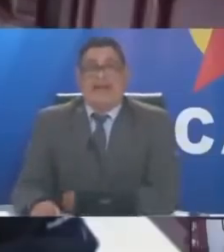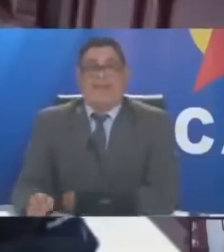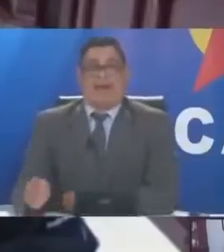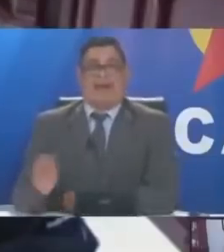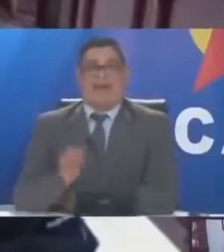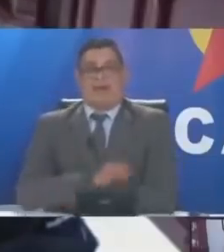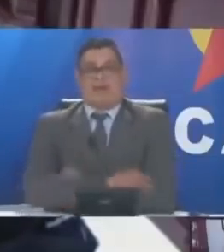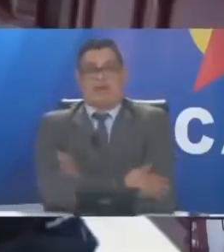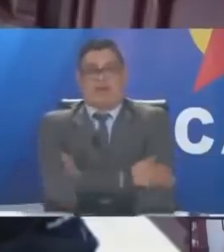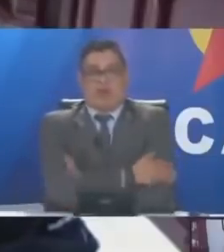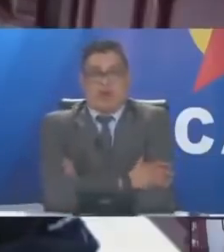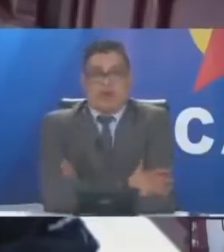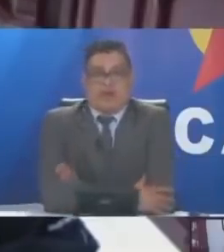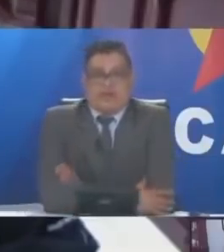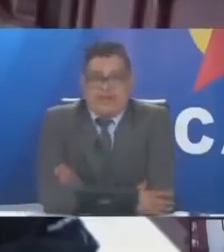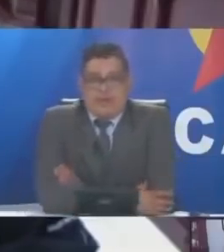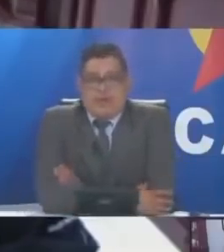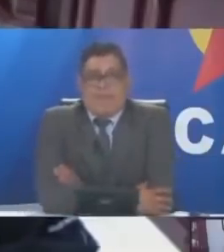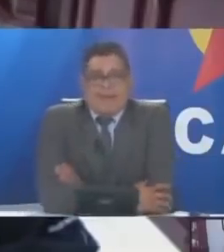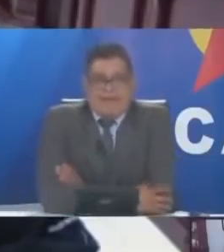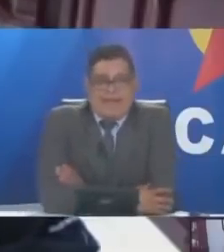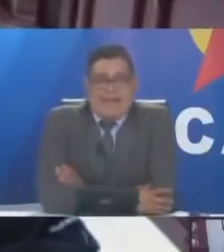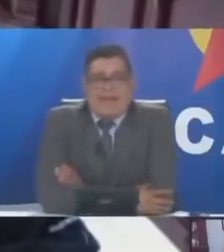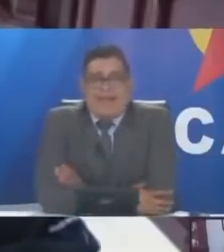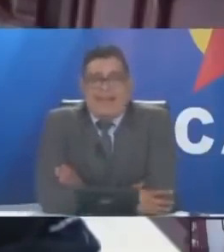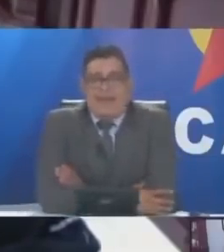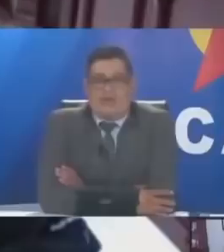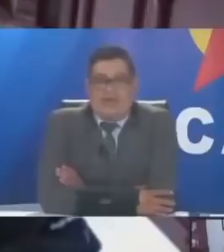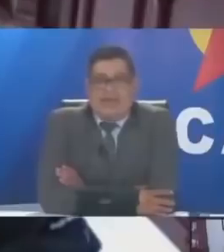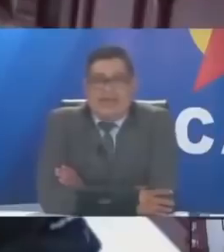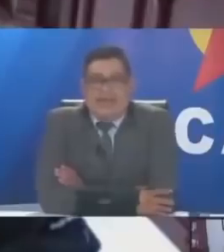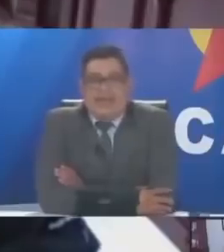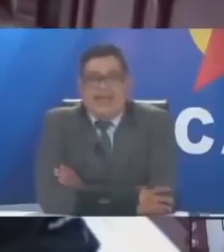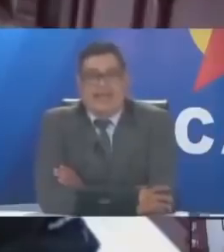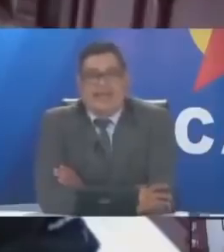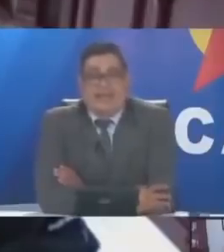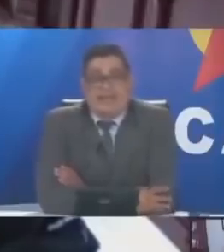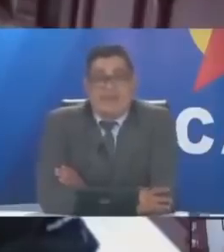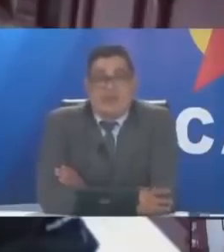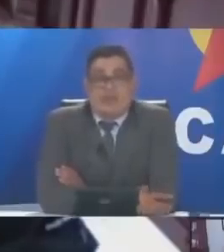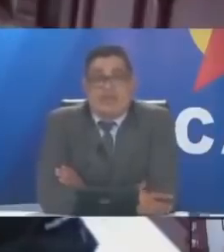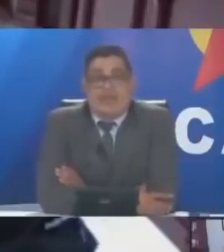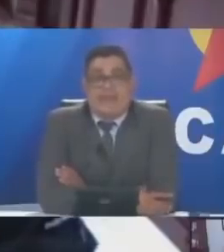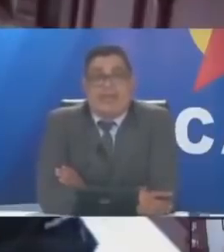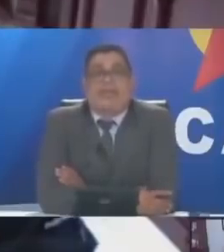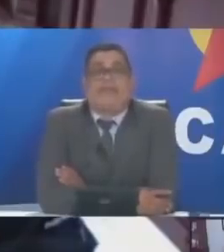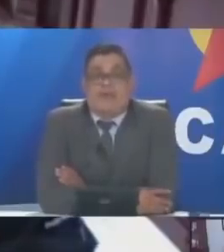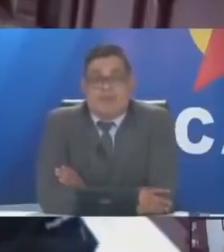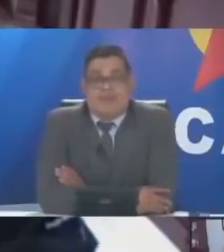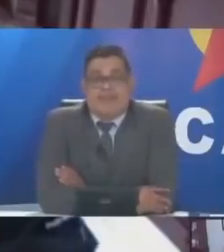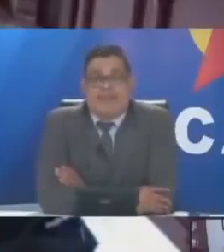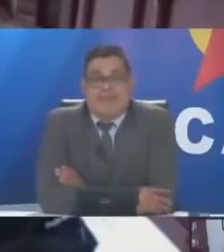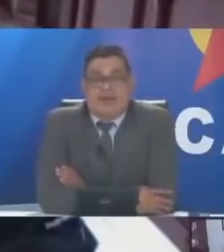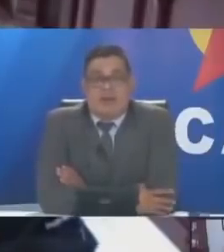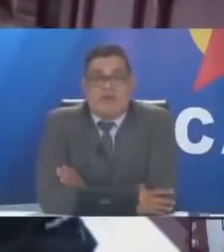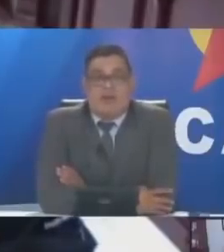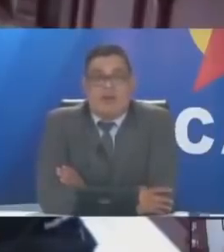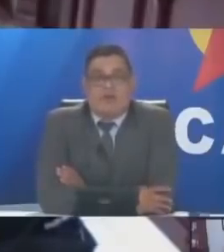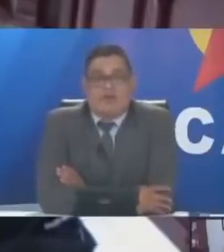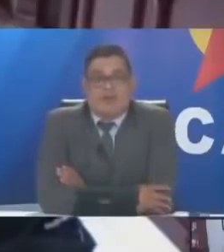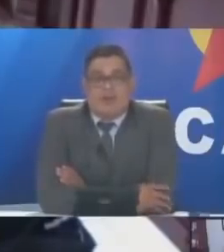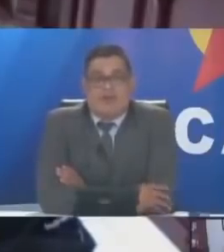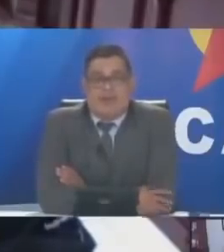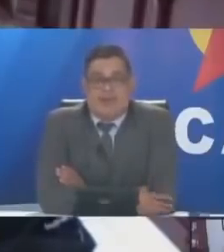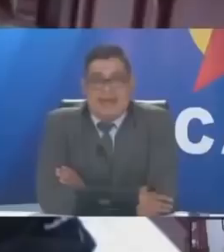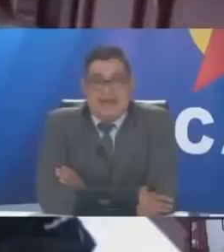mensaje final para nuestro auditorio que tanto le aprecia y lo sigue en las transmisiones de las plataformas del tabernáculo bíblico